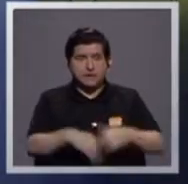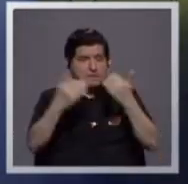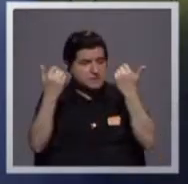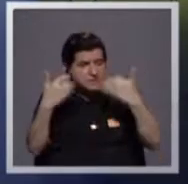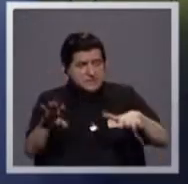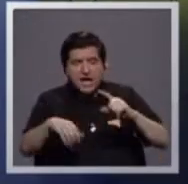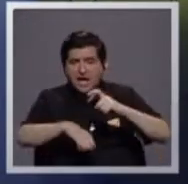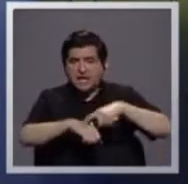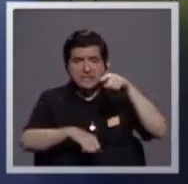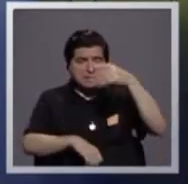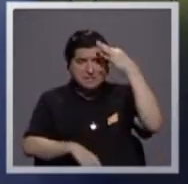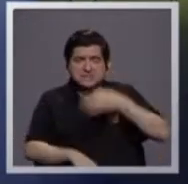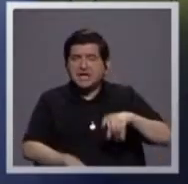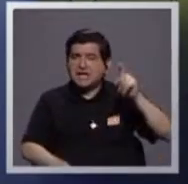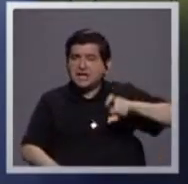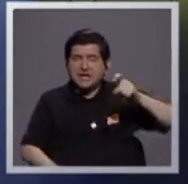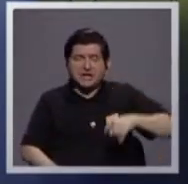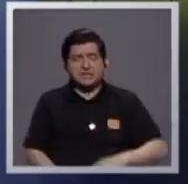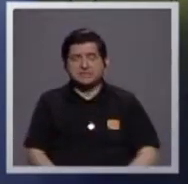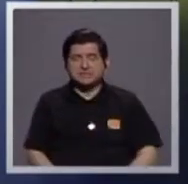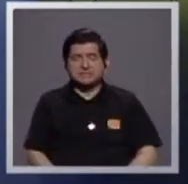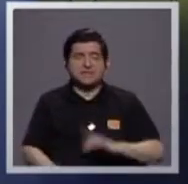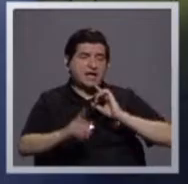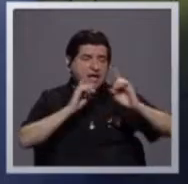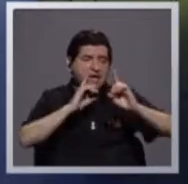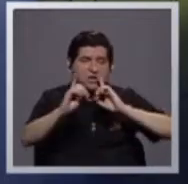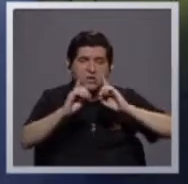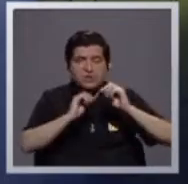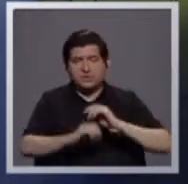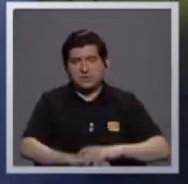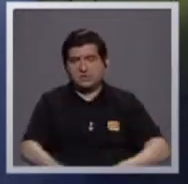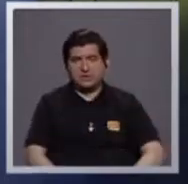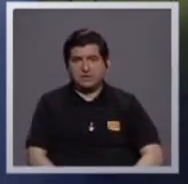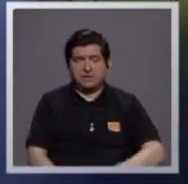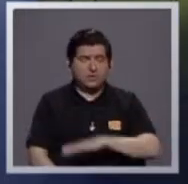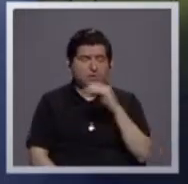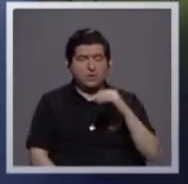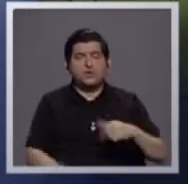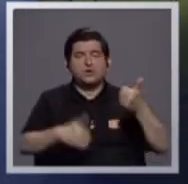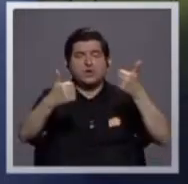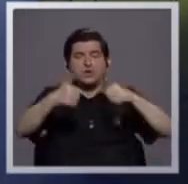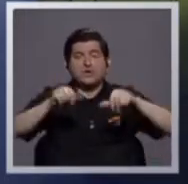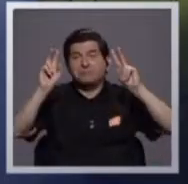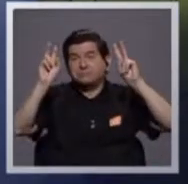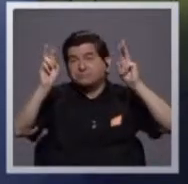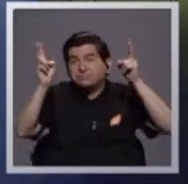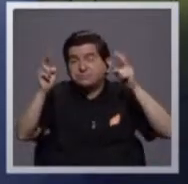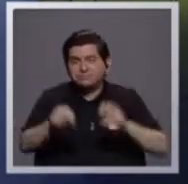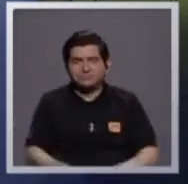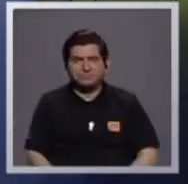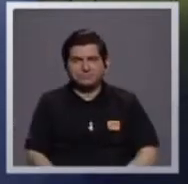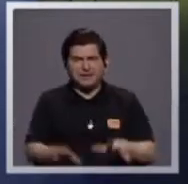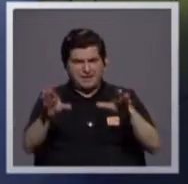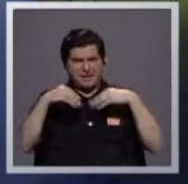etapas que él consideraba necesarias de diálogo y consenso, entre comillas, asumir un